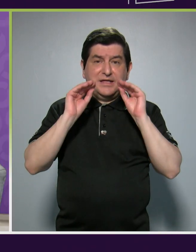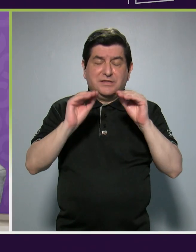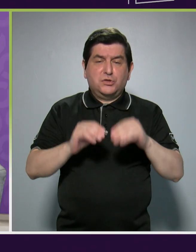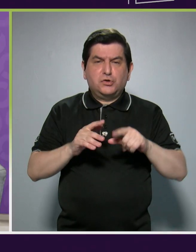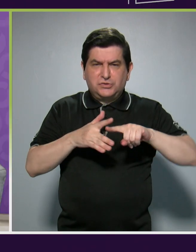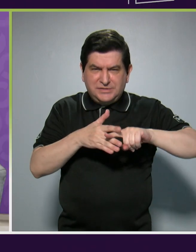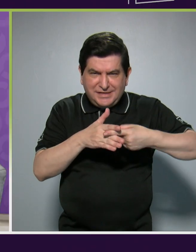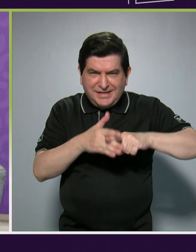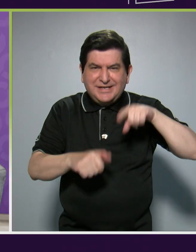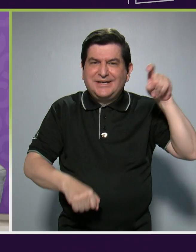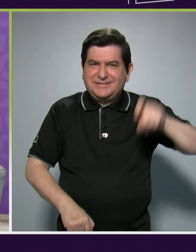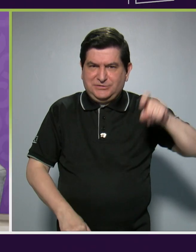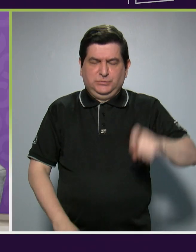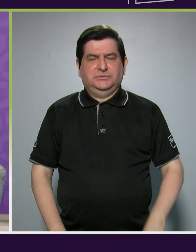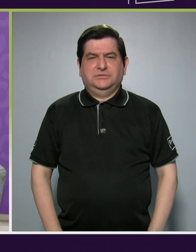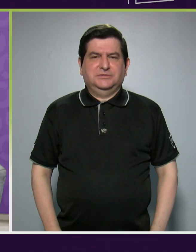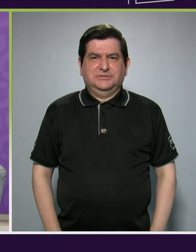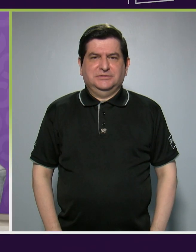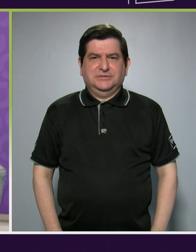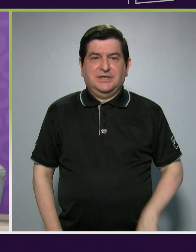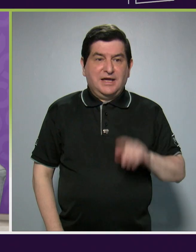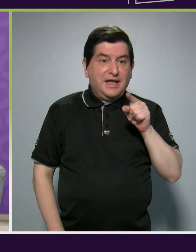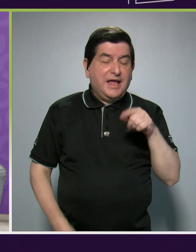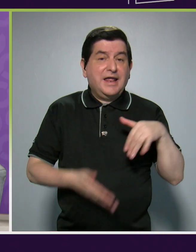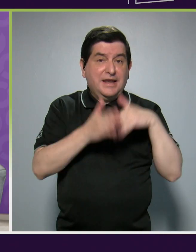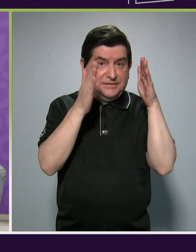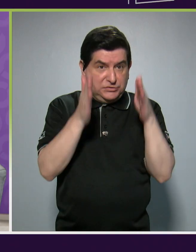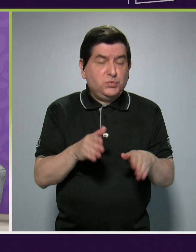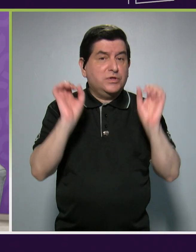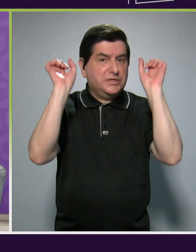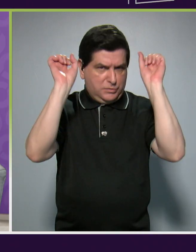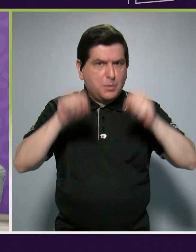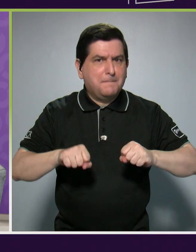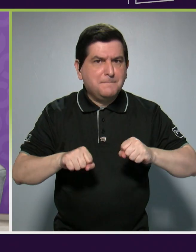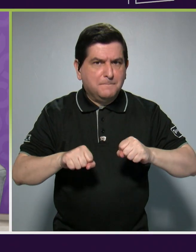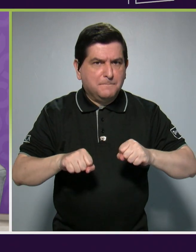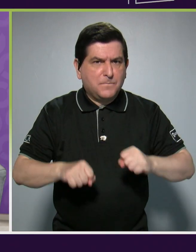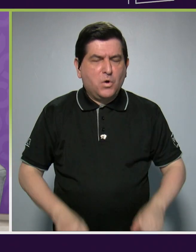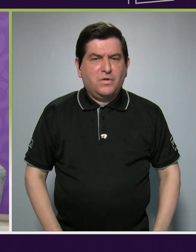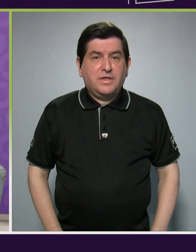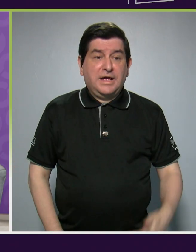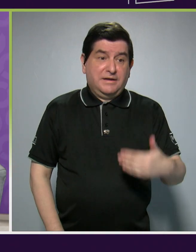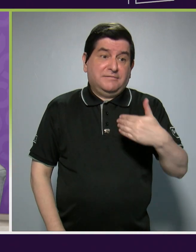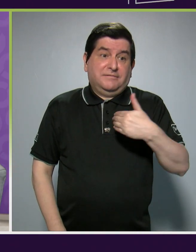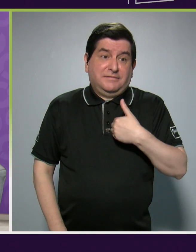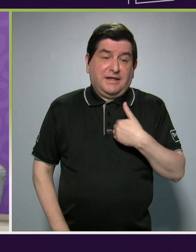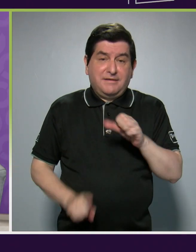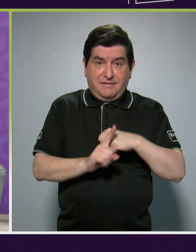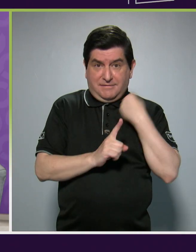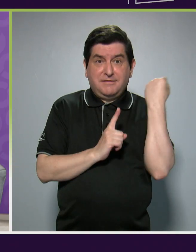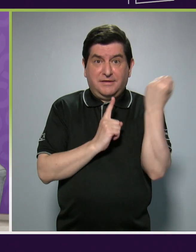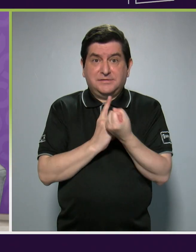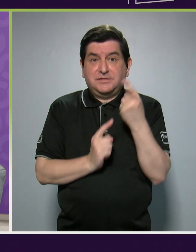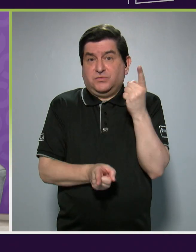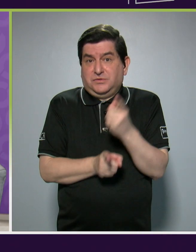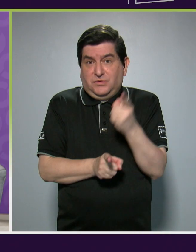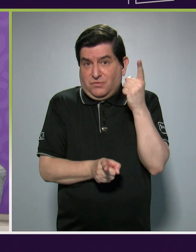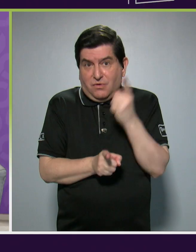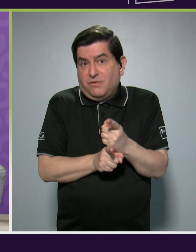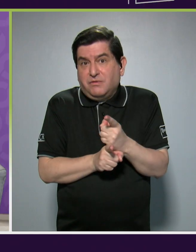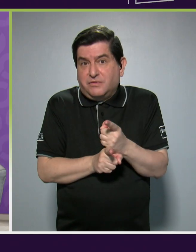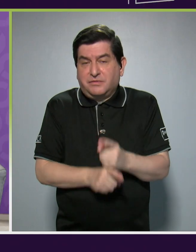necesarios para que esos estudiantes pudieran o recibir las condiciones óptimas,